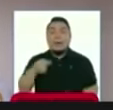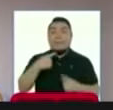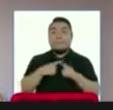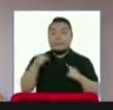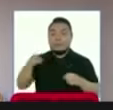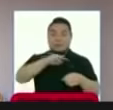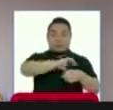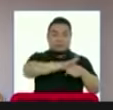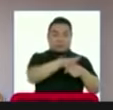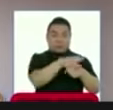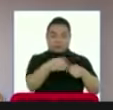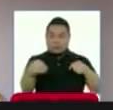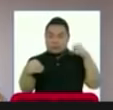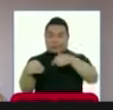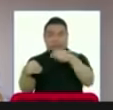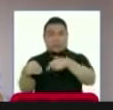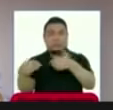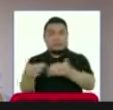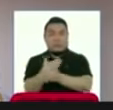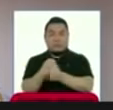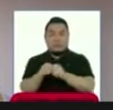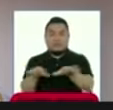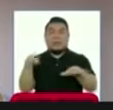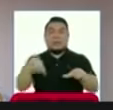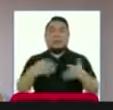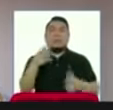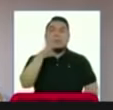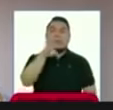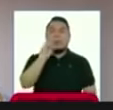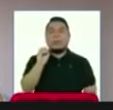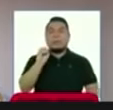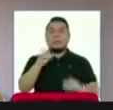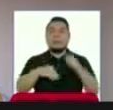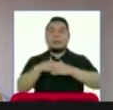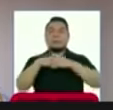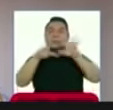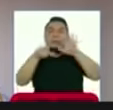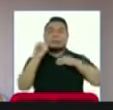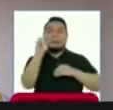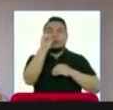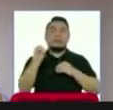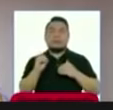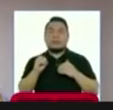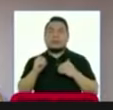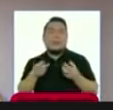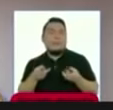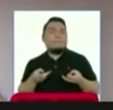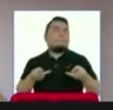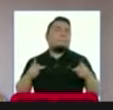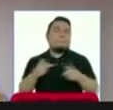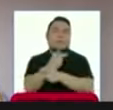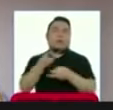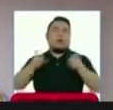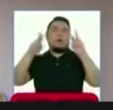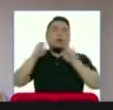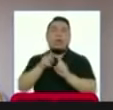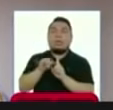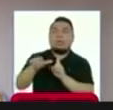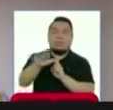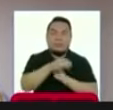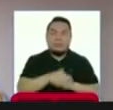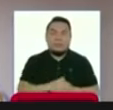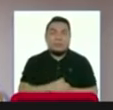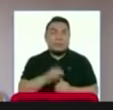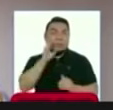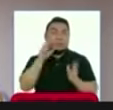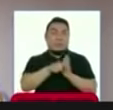esta nueva variante incrementa entre un 40 a un 70% del contagio. ¿Qué quiere decir? Si ya de por sí